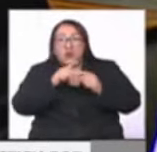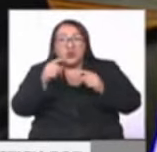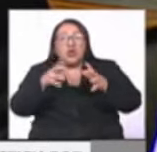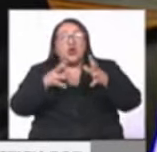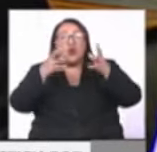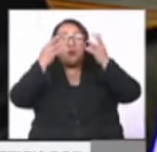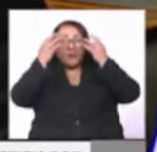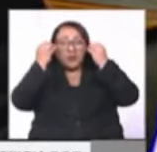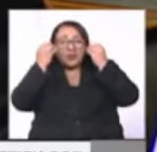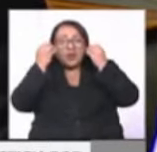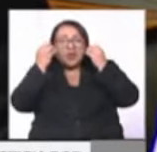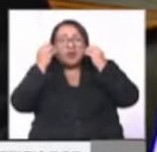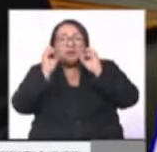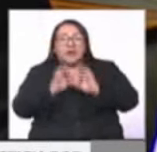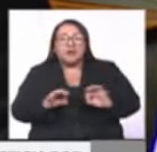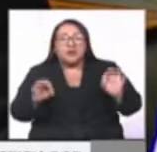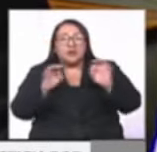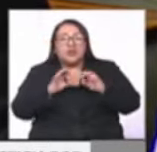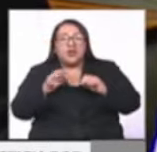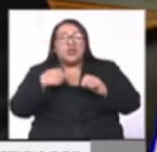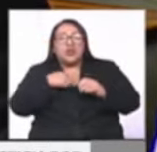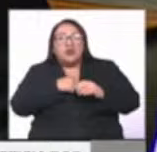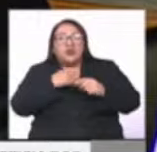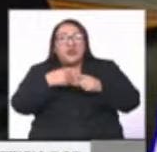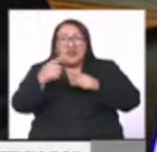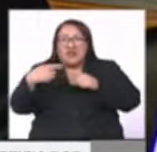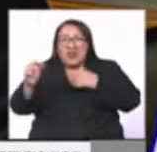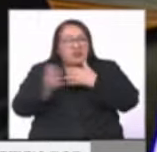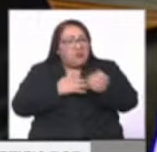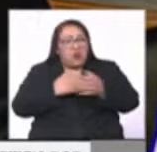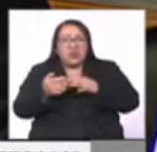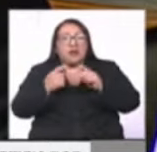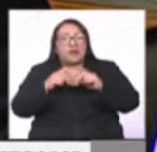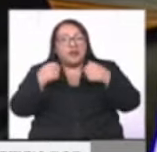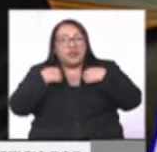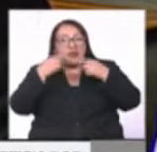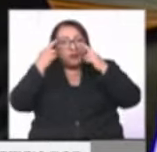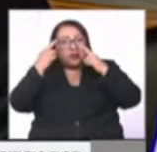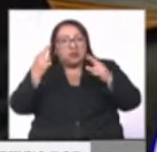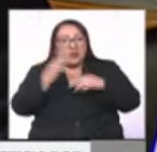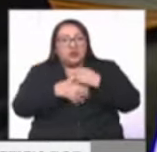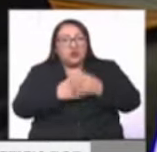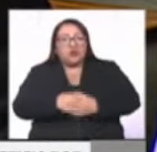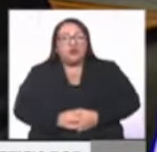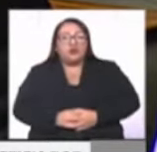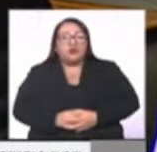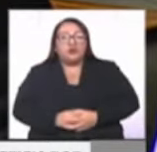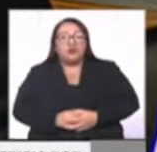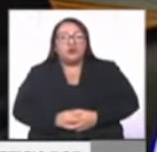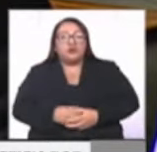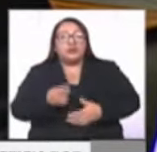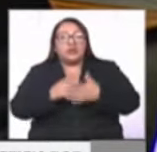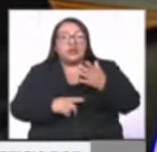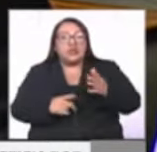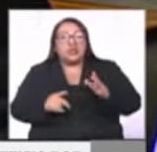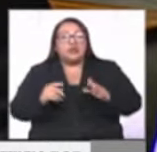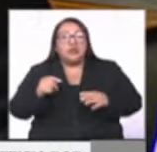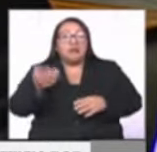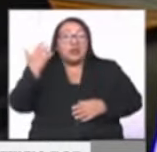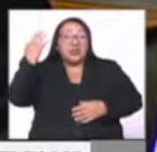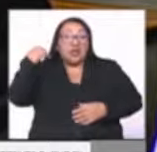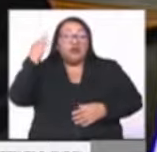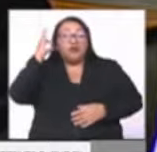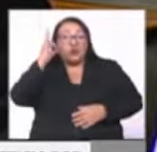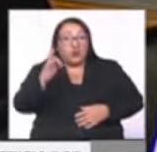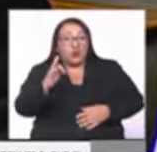comprender que más allá de nuestras diferencias tenemos una patria común que es pasado y futuro